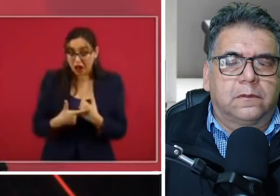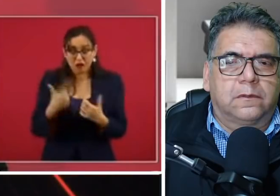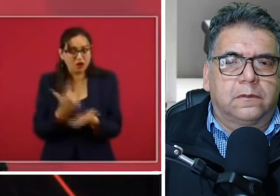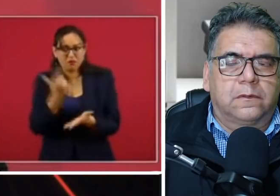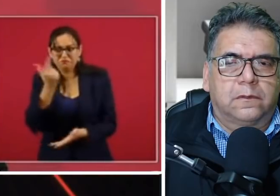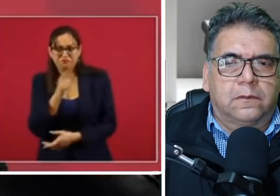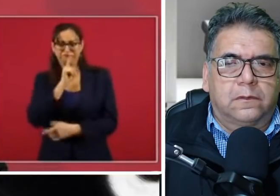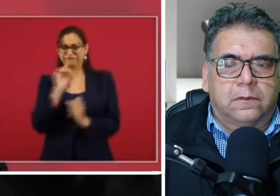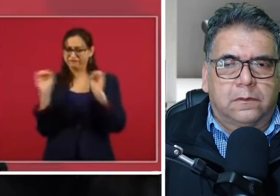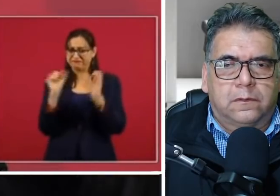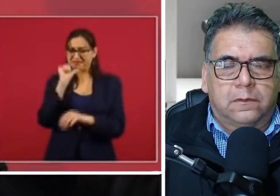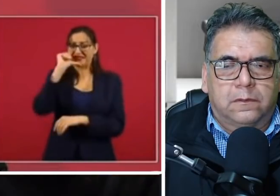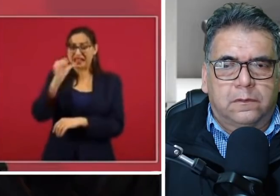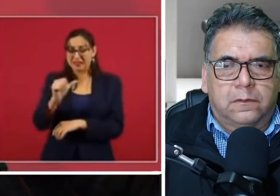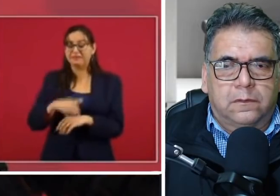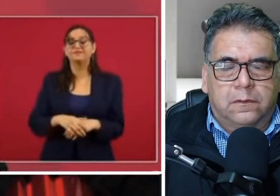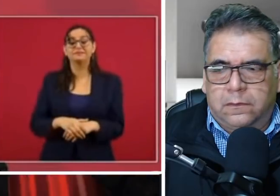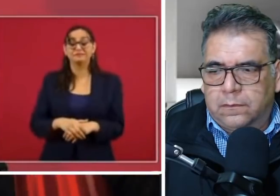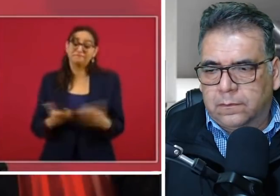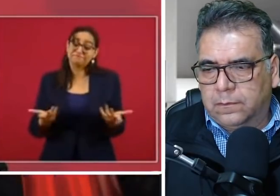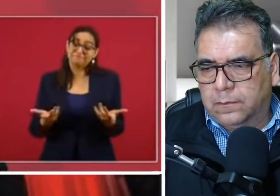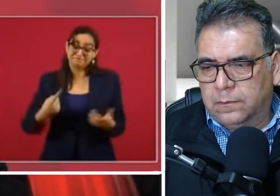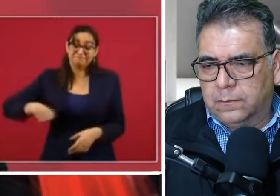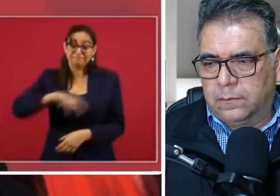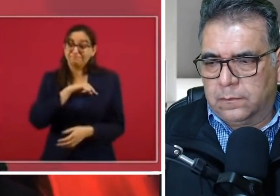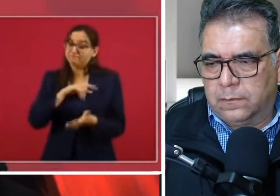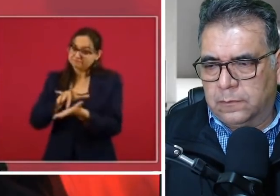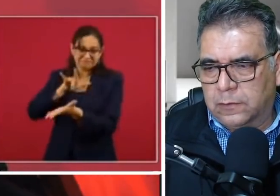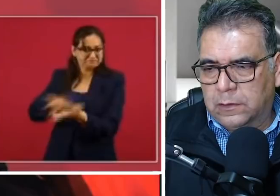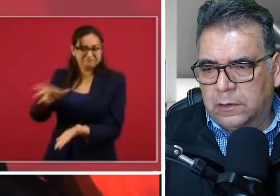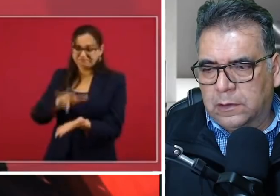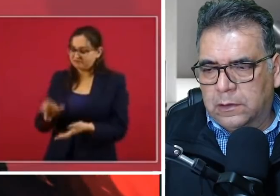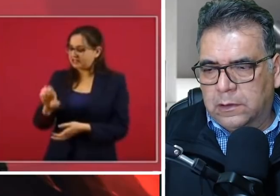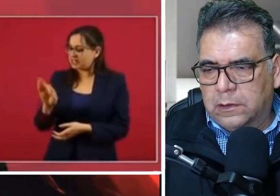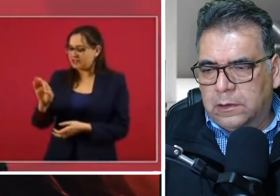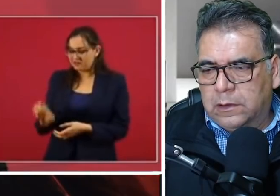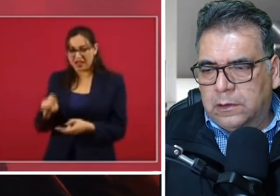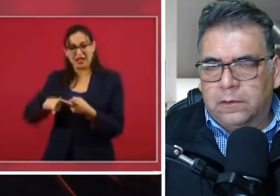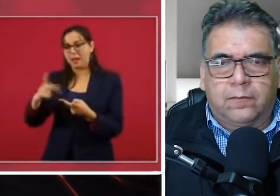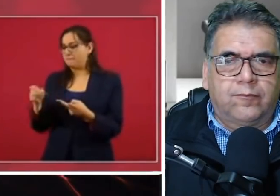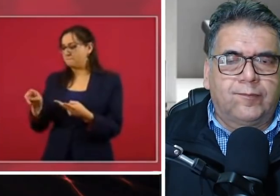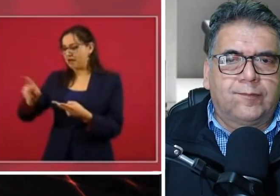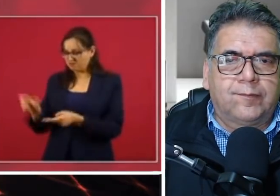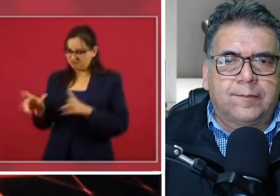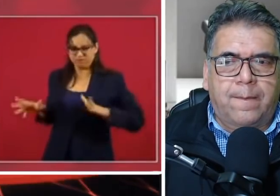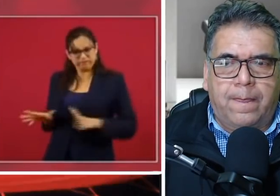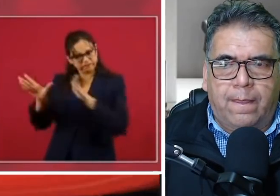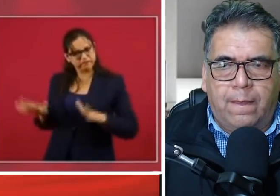estamos sacando adelante a Pemex, con los trabajadores, con los técnicos mexicanos que son de primera.